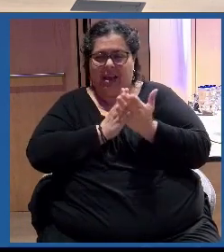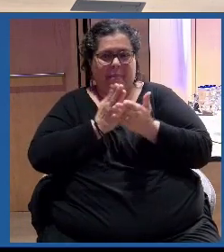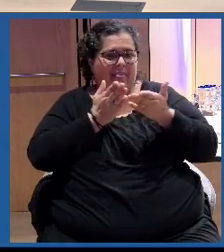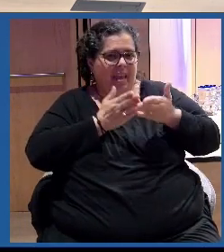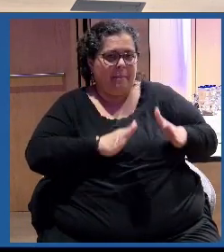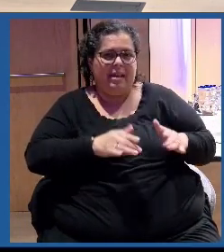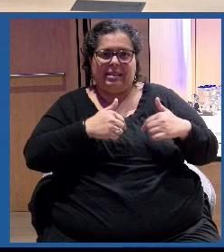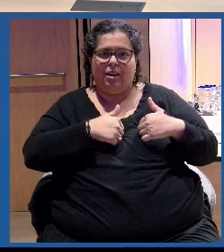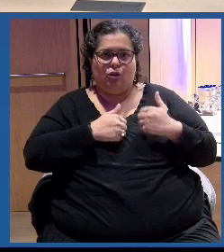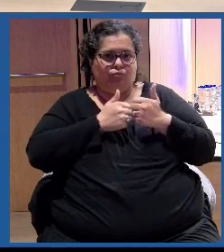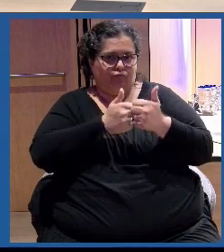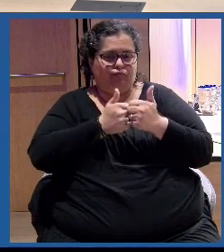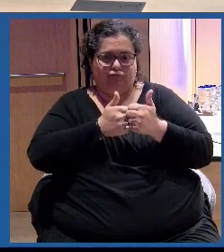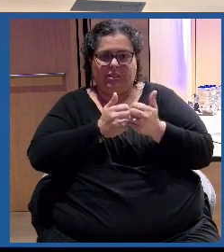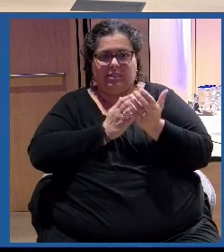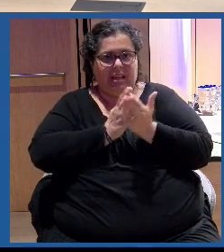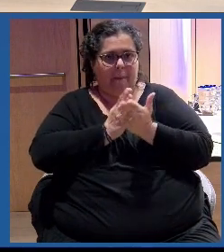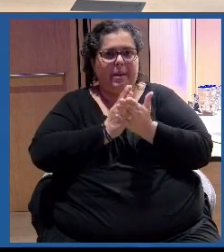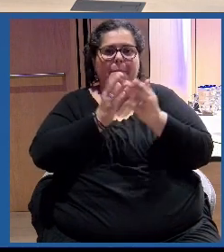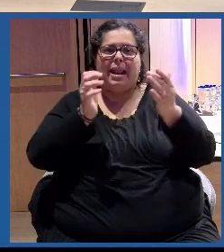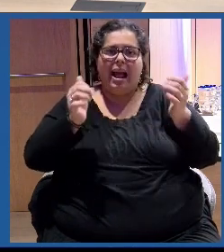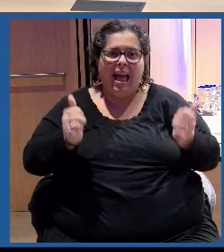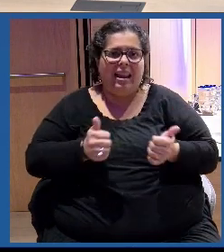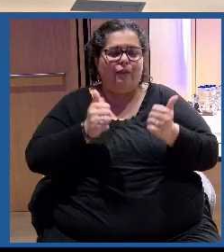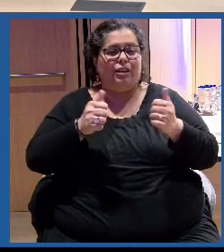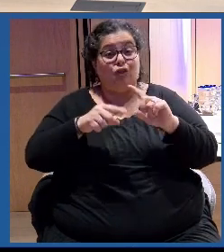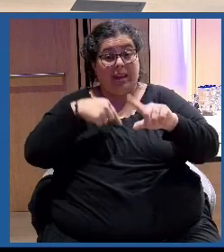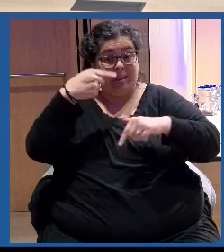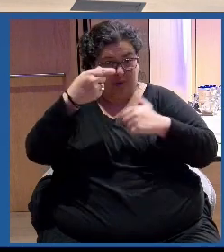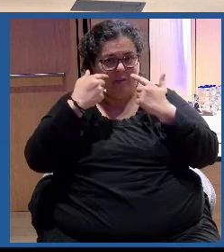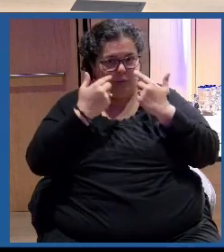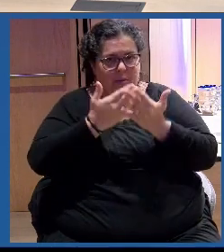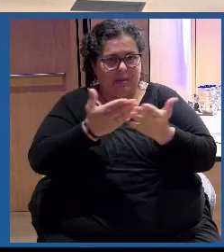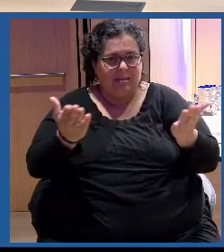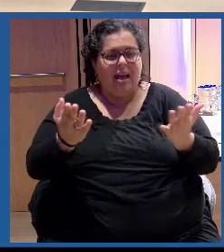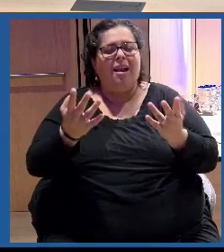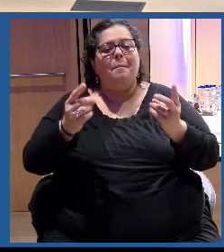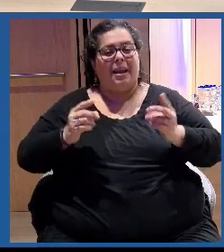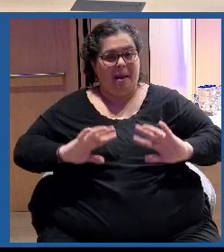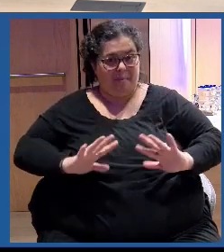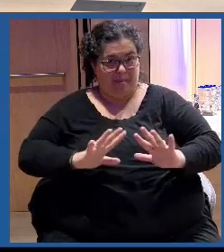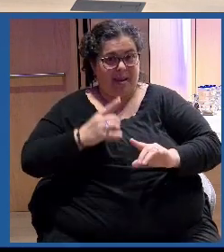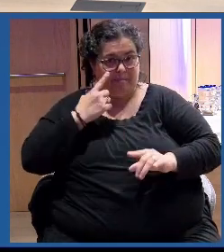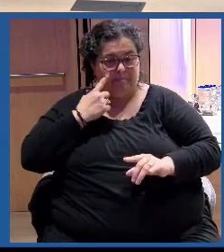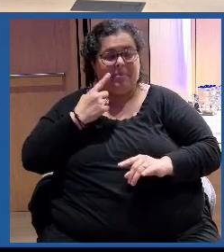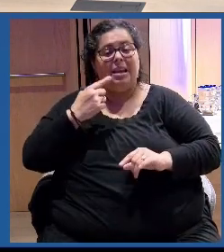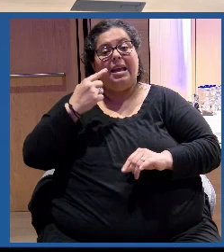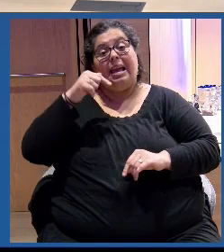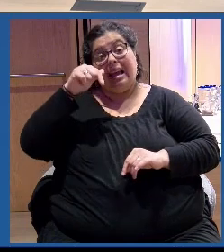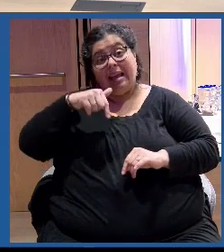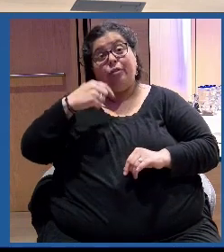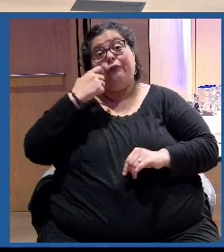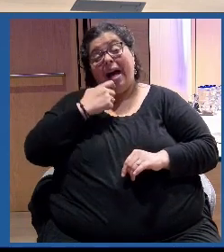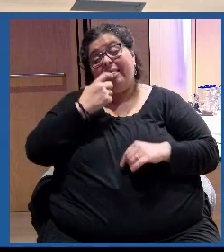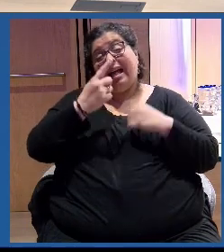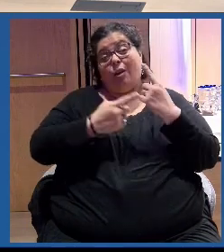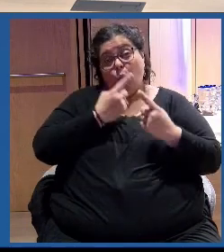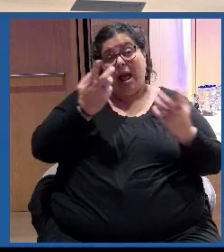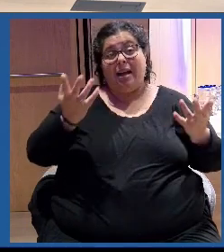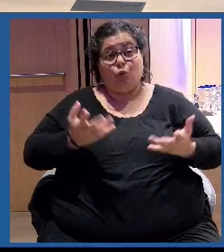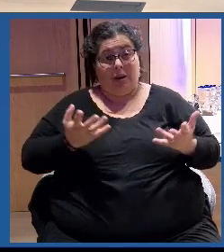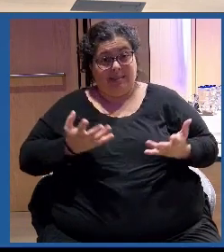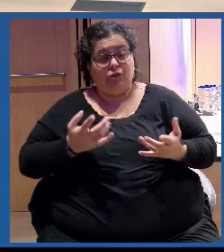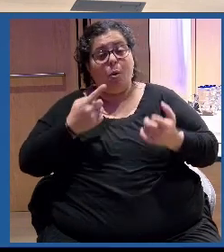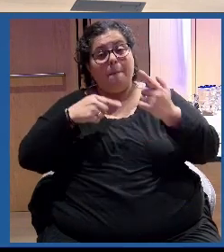la elaboración de esto que vamos a presentar más adelante, que si bien quizás todavía esté sujeto a algunas de las actualizaciones, ha